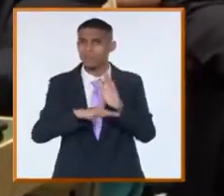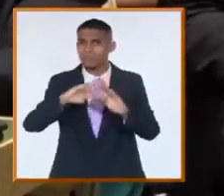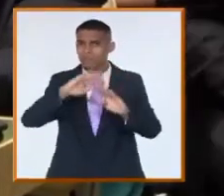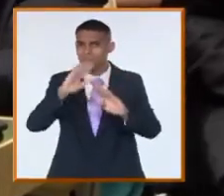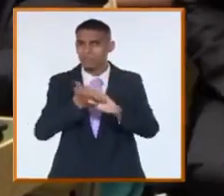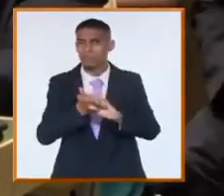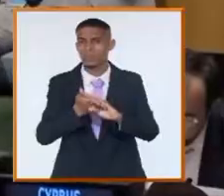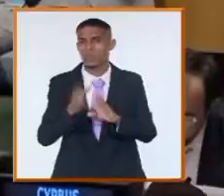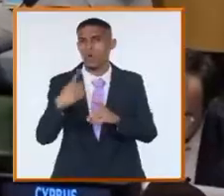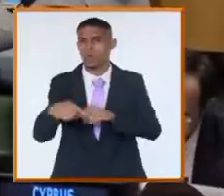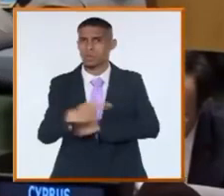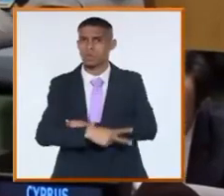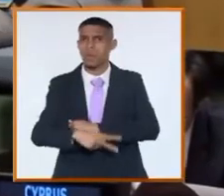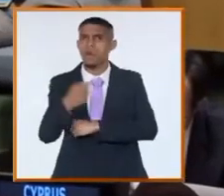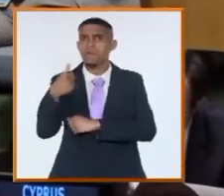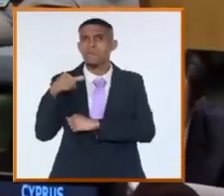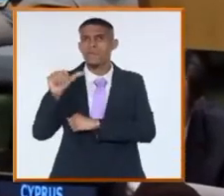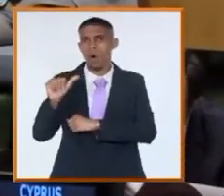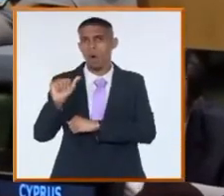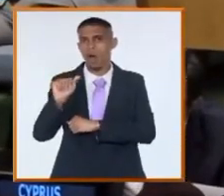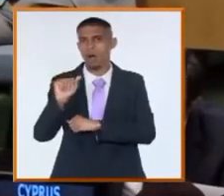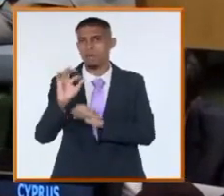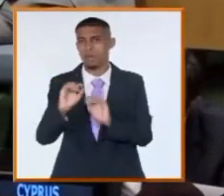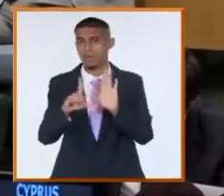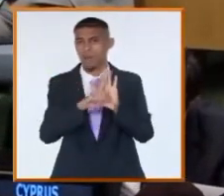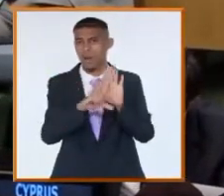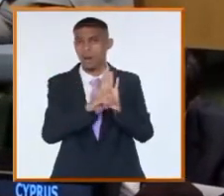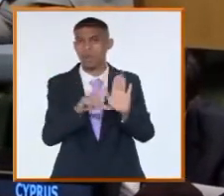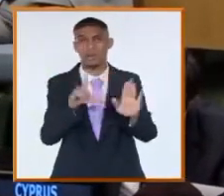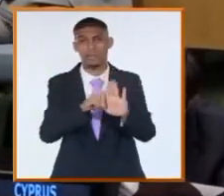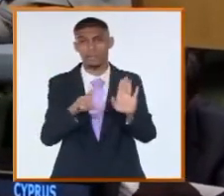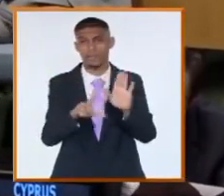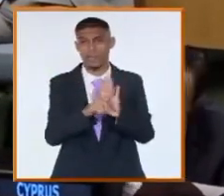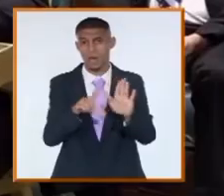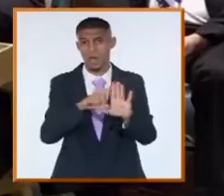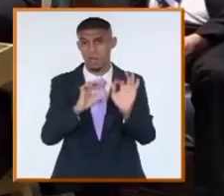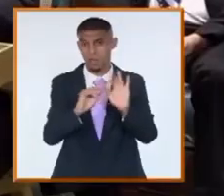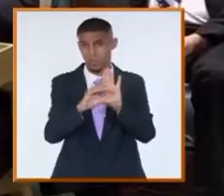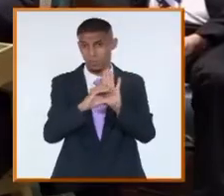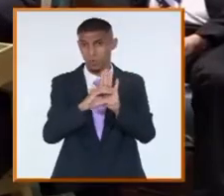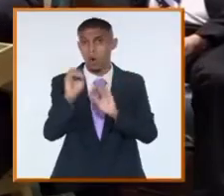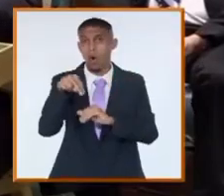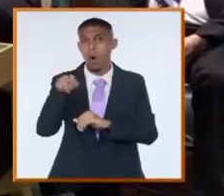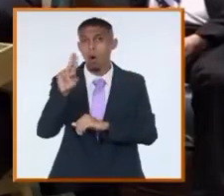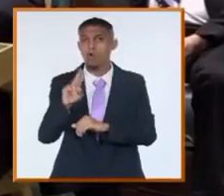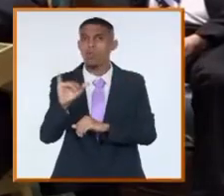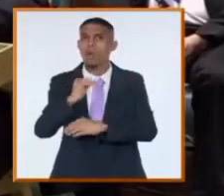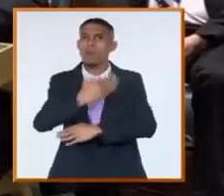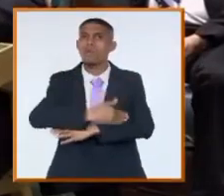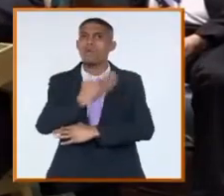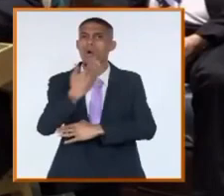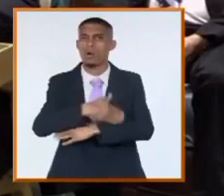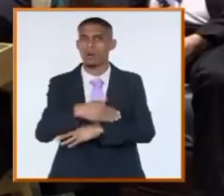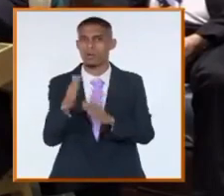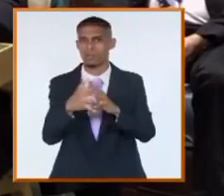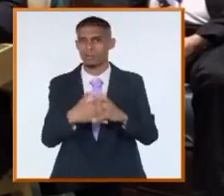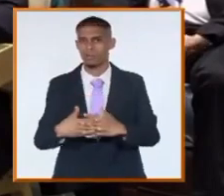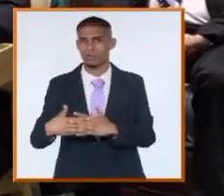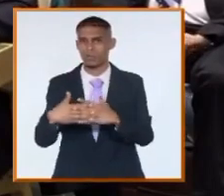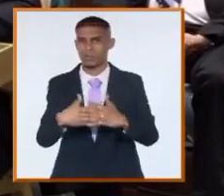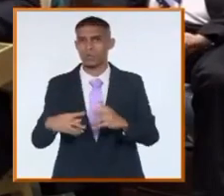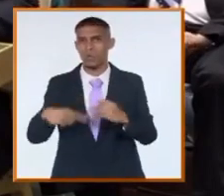Estados soberanos que violan lo establecido en la carta de Naciones Unidas como es el caso coincidieron del bloqueo el gobierno de los Estados Unidos